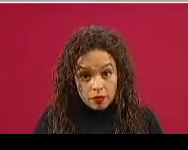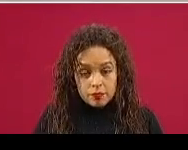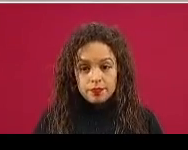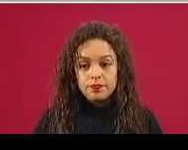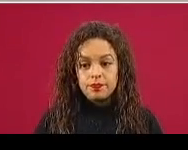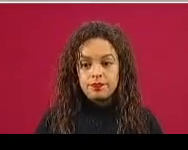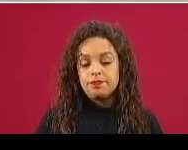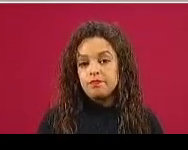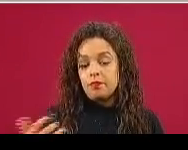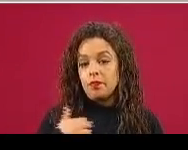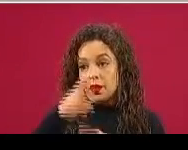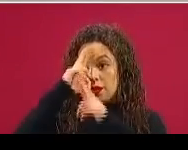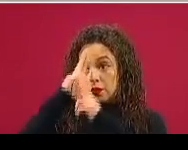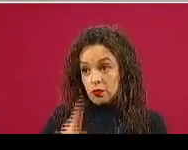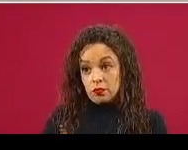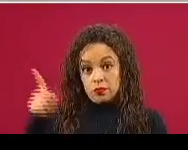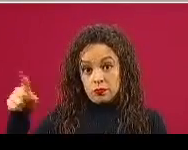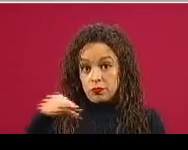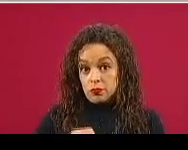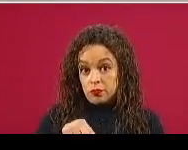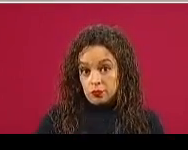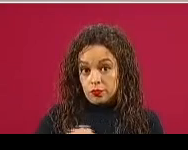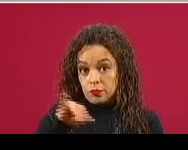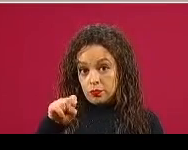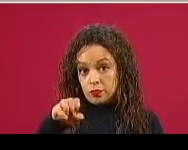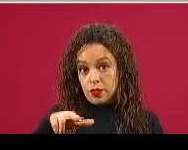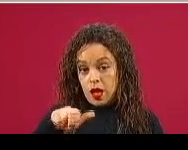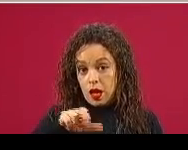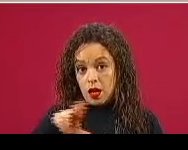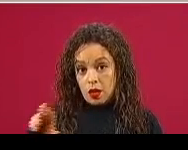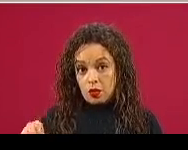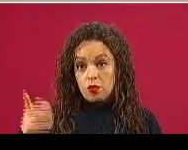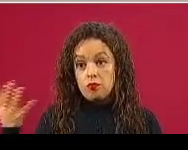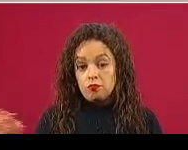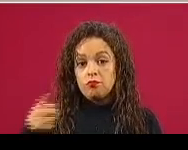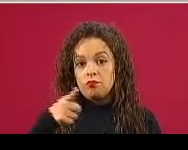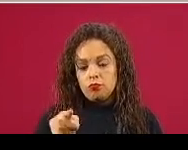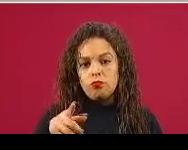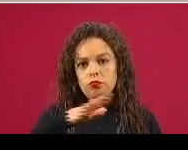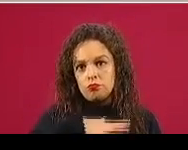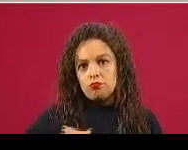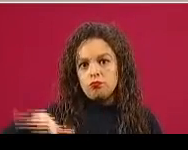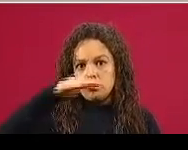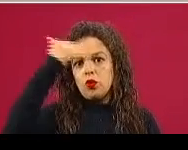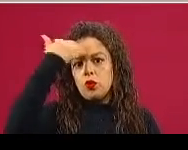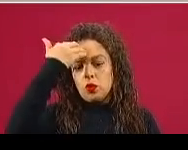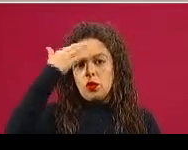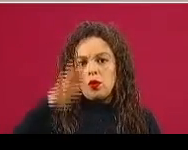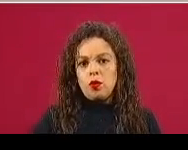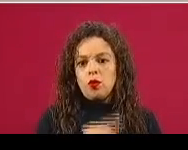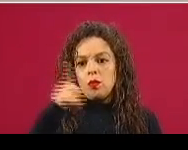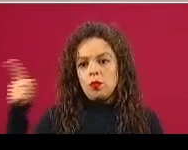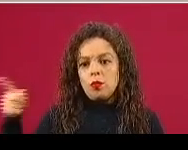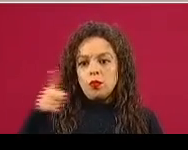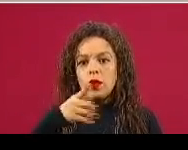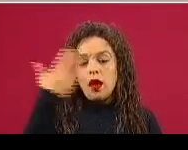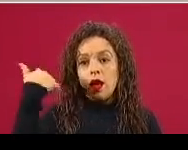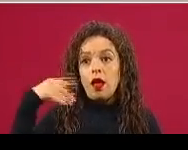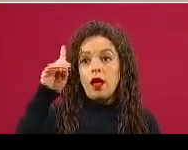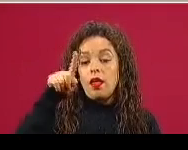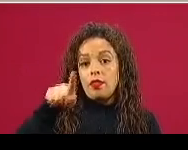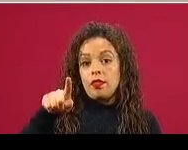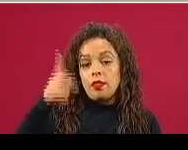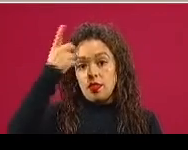José Narro Robles, es un personaje de la vida pública, fue rector de la Universidad Nacional, fue secretario de Salud, fue